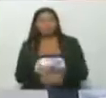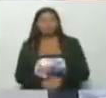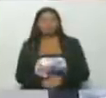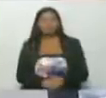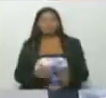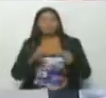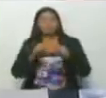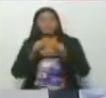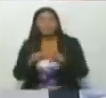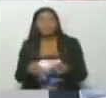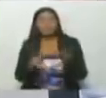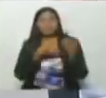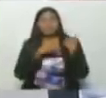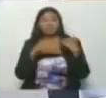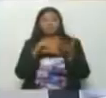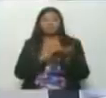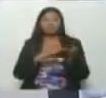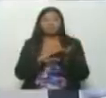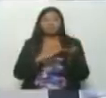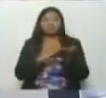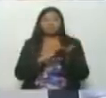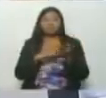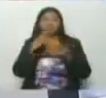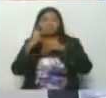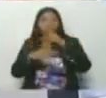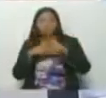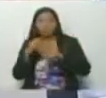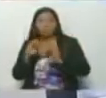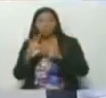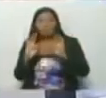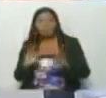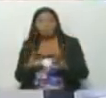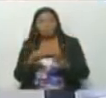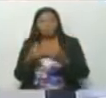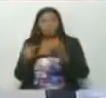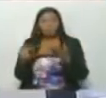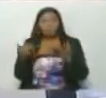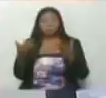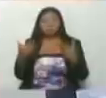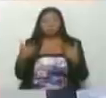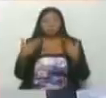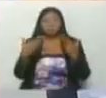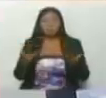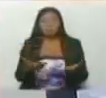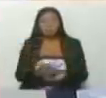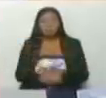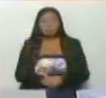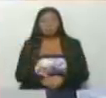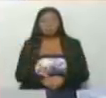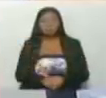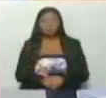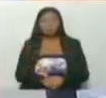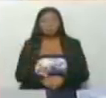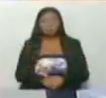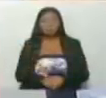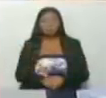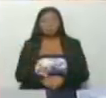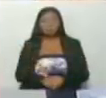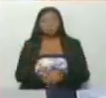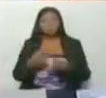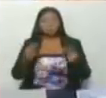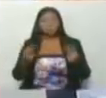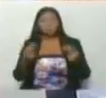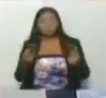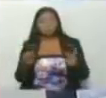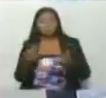la tarea de recuperación productiva y con esos recursos se pueda activar de